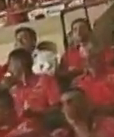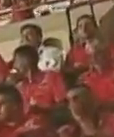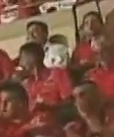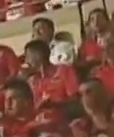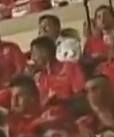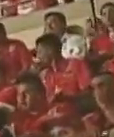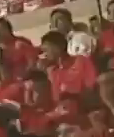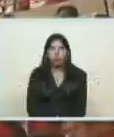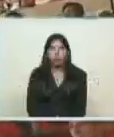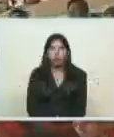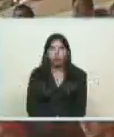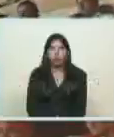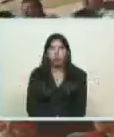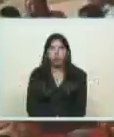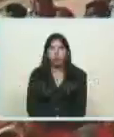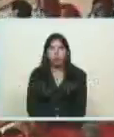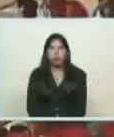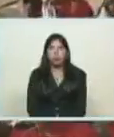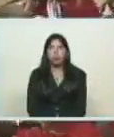Hemos visto